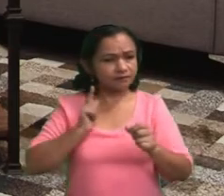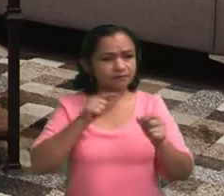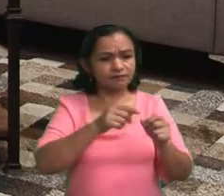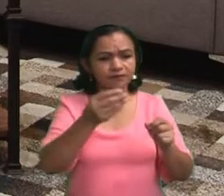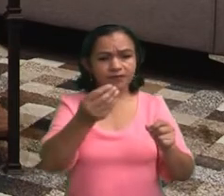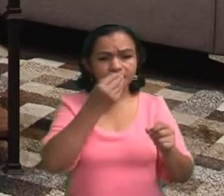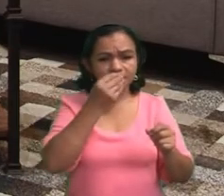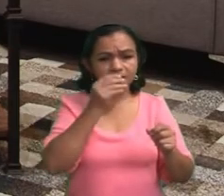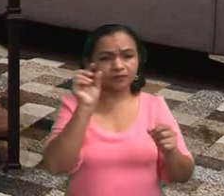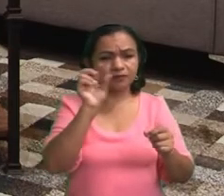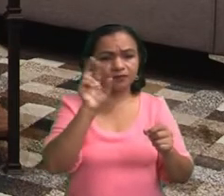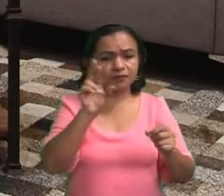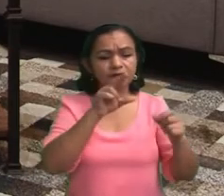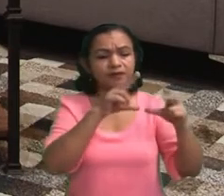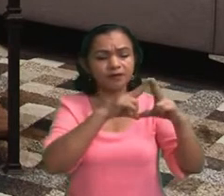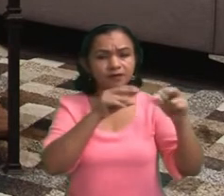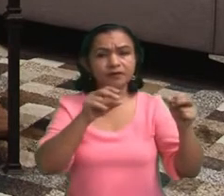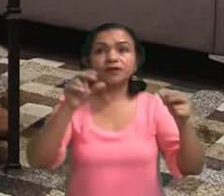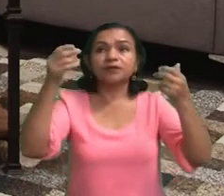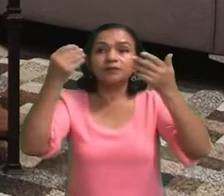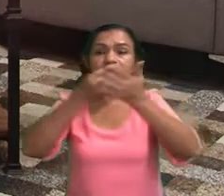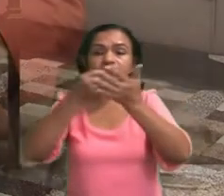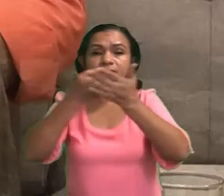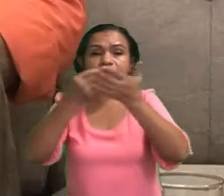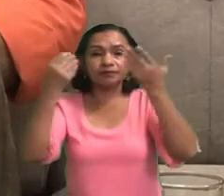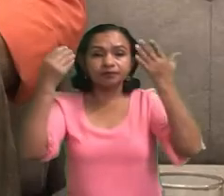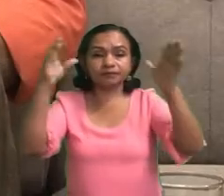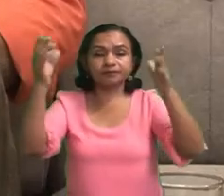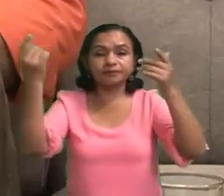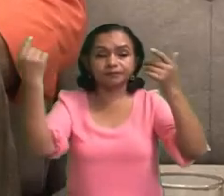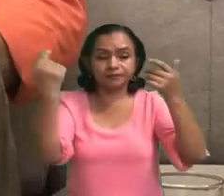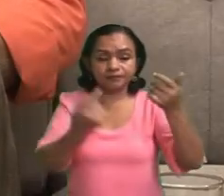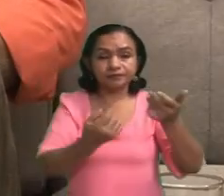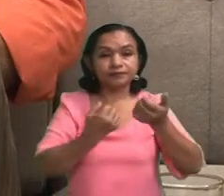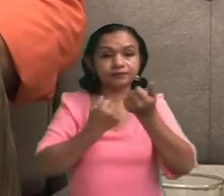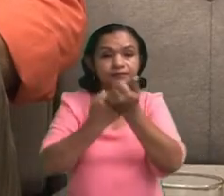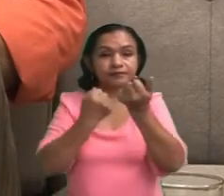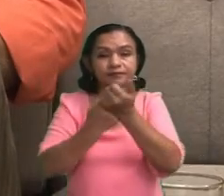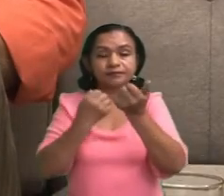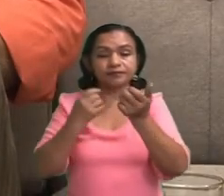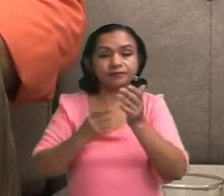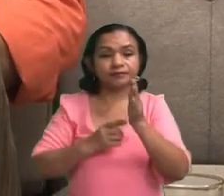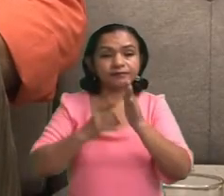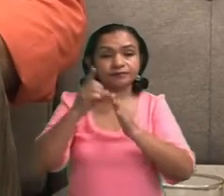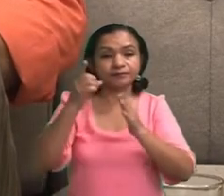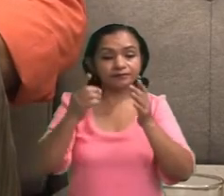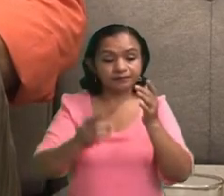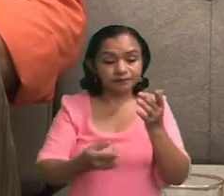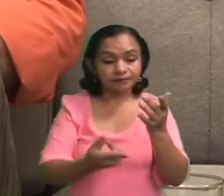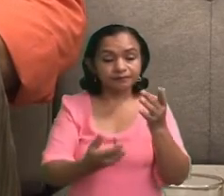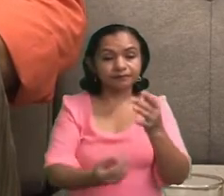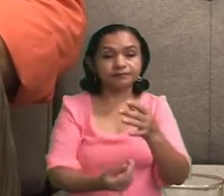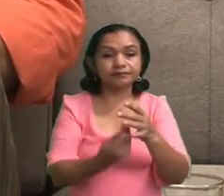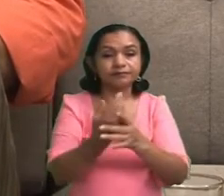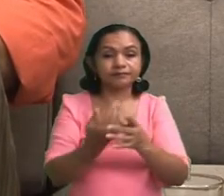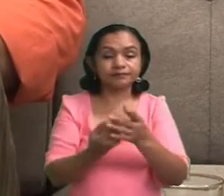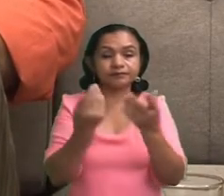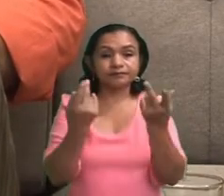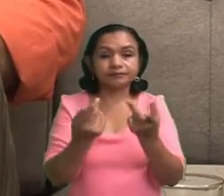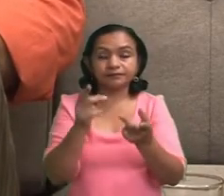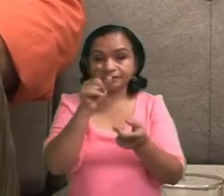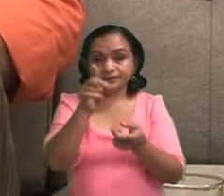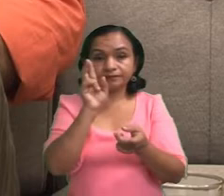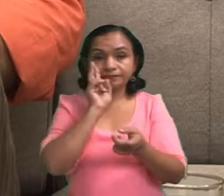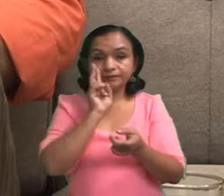traer recursos, divisas que puedan ayudarte a desarrollar esa producción. Pero si vos te fijas,